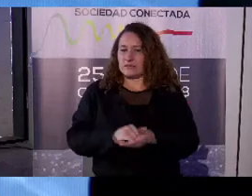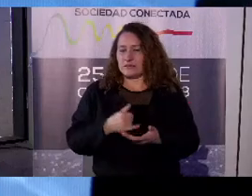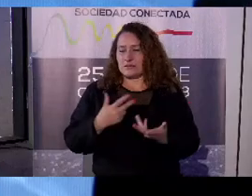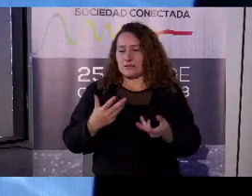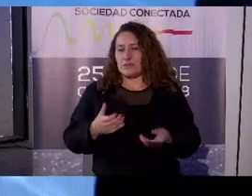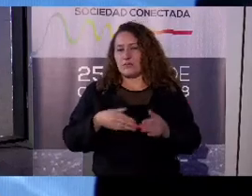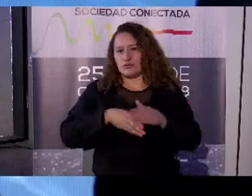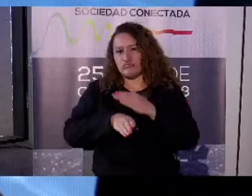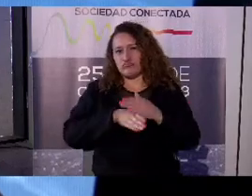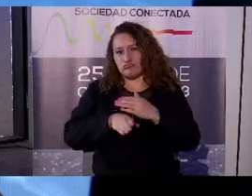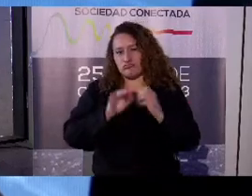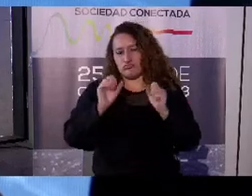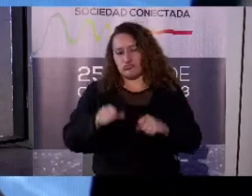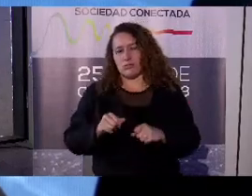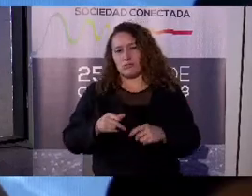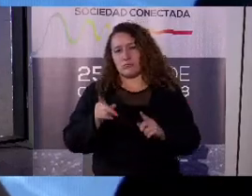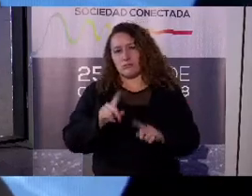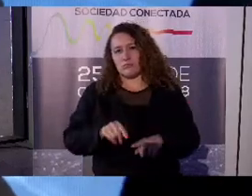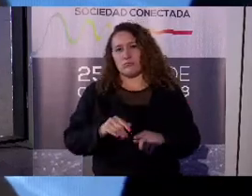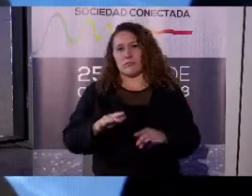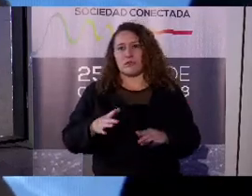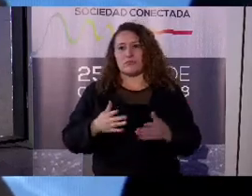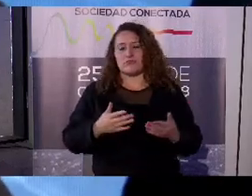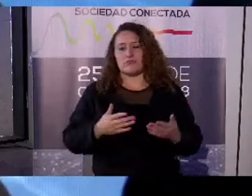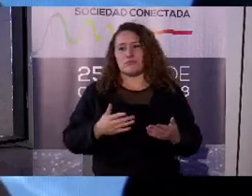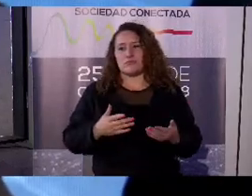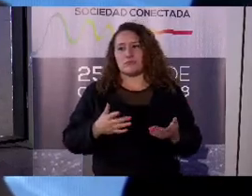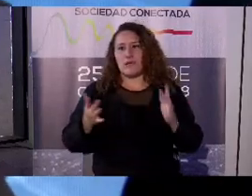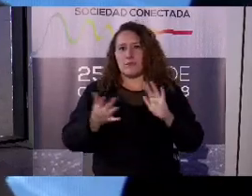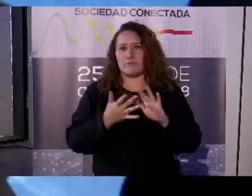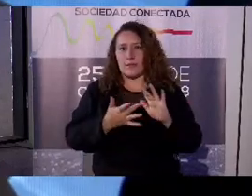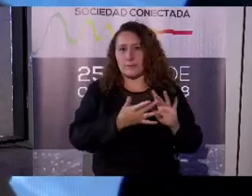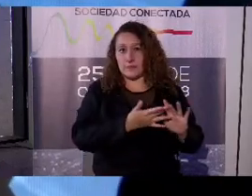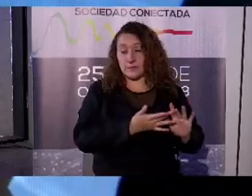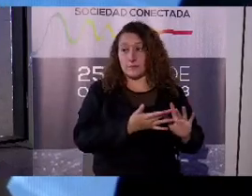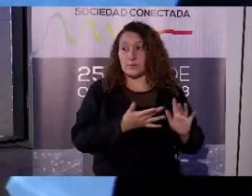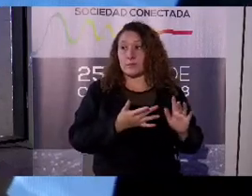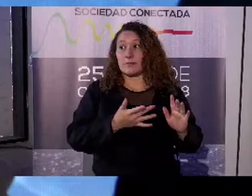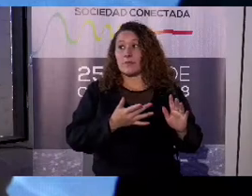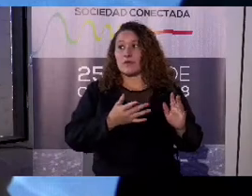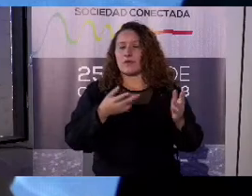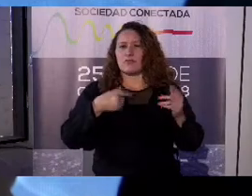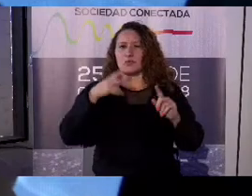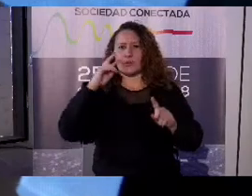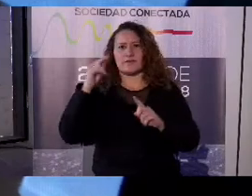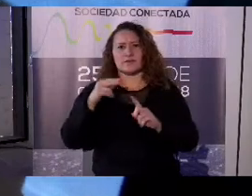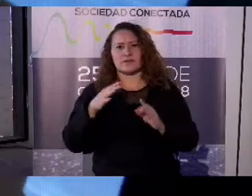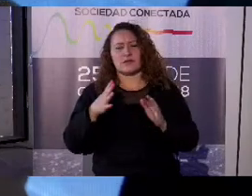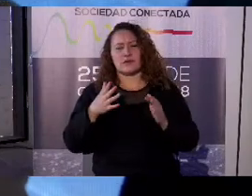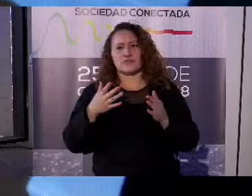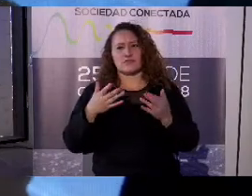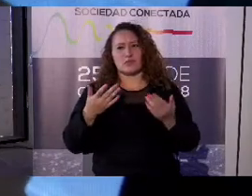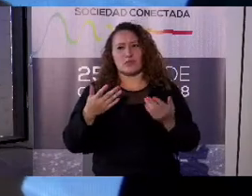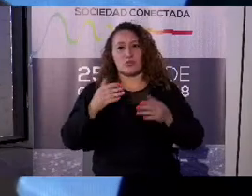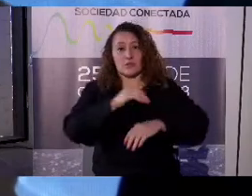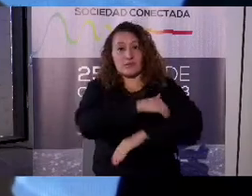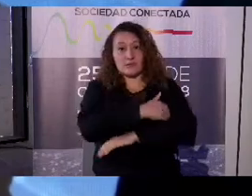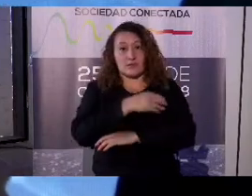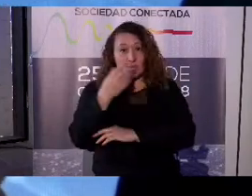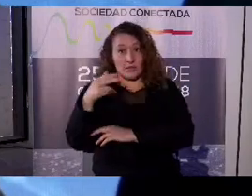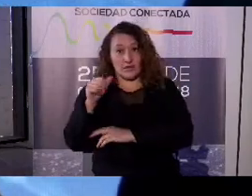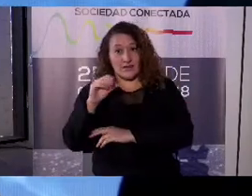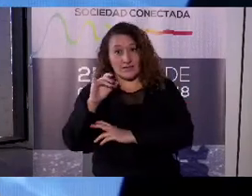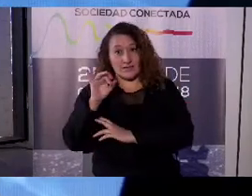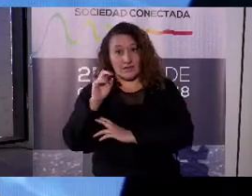círculo virtuoso y ese entorno eh de certidumbre eh adecuado y y desde el punto de vista de convencer al al Ministerio de Hacienda para reducir los